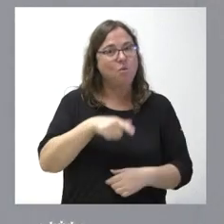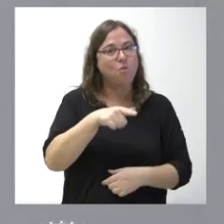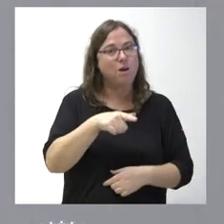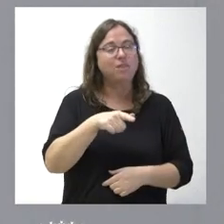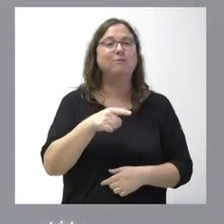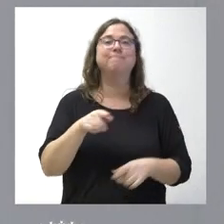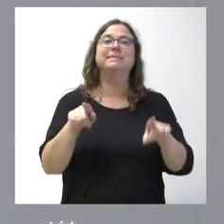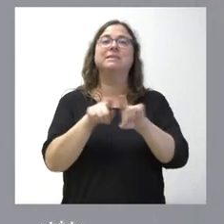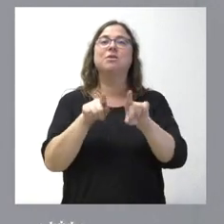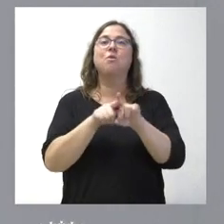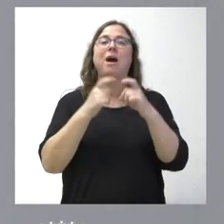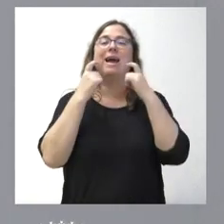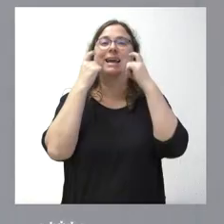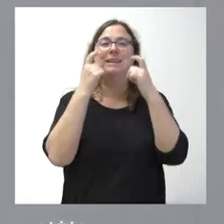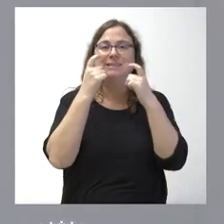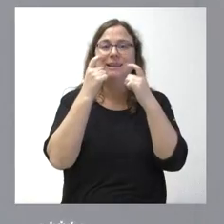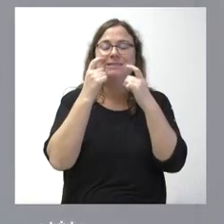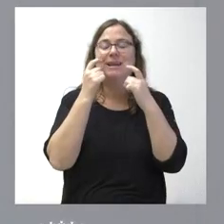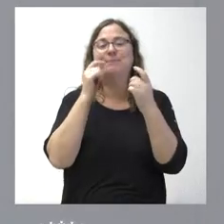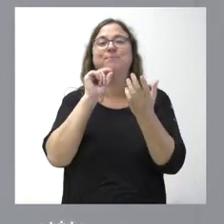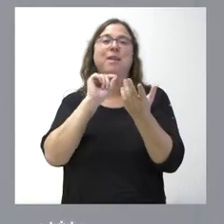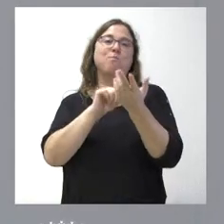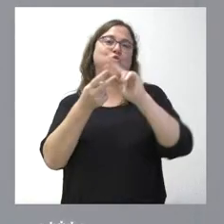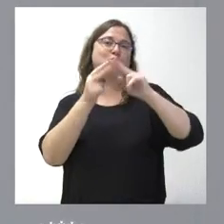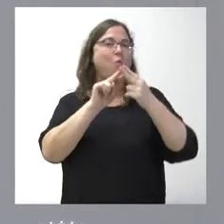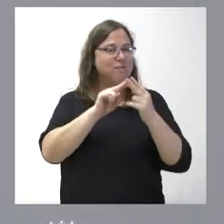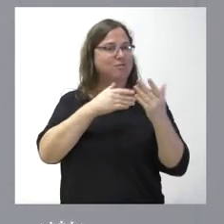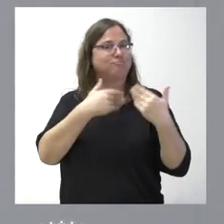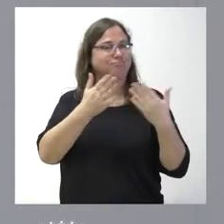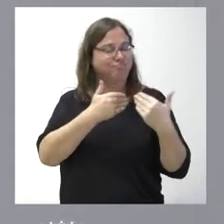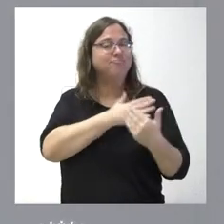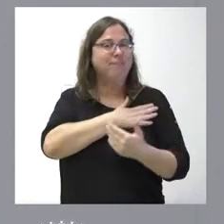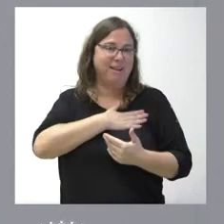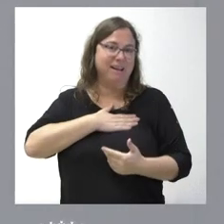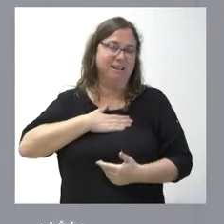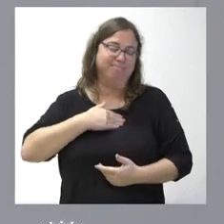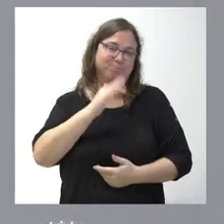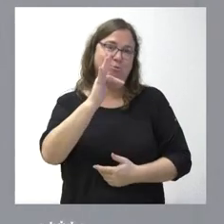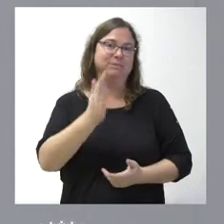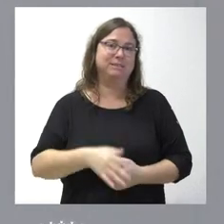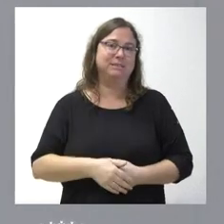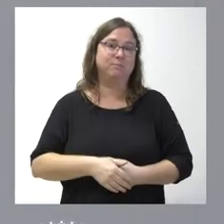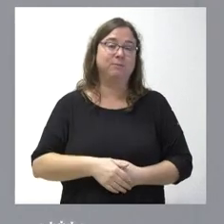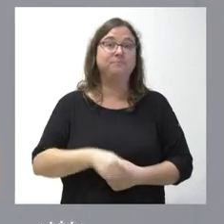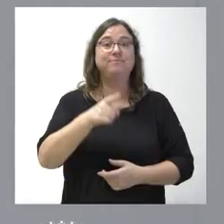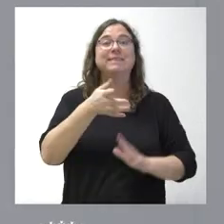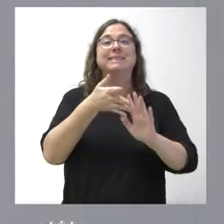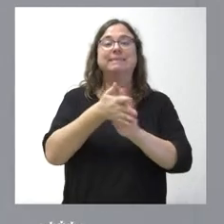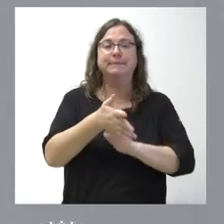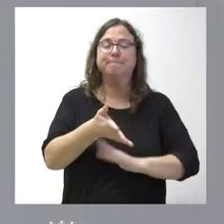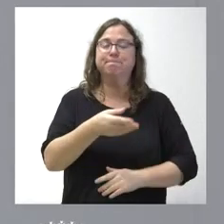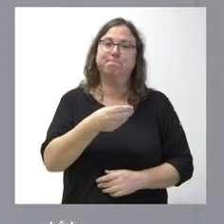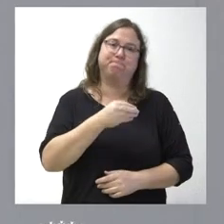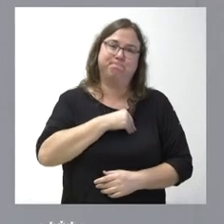intentar Buscar puntos de encuentro que yo valoro de forma muy especial esto supone una pérdida muy